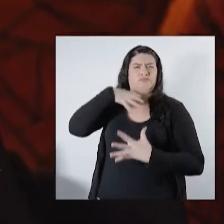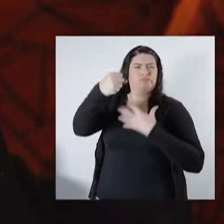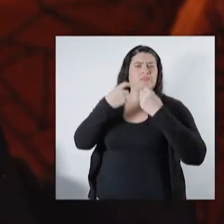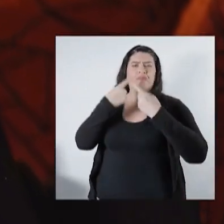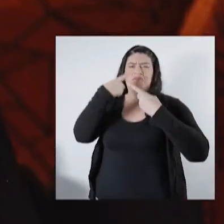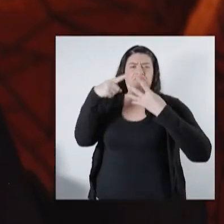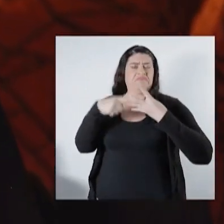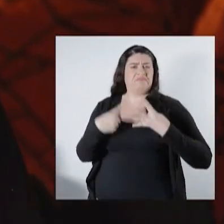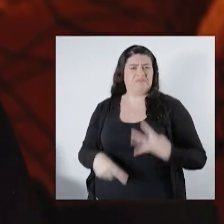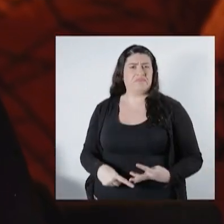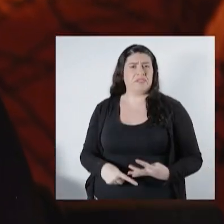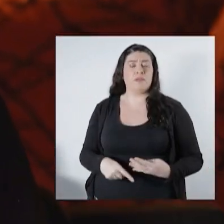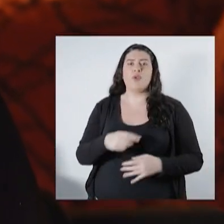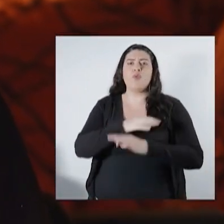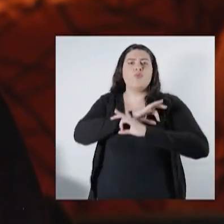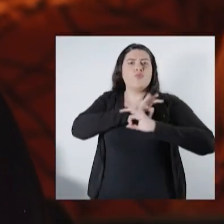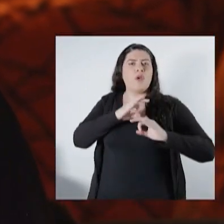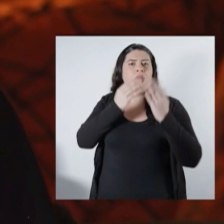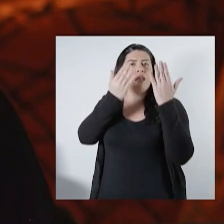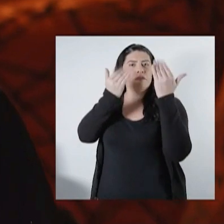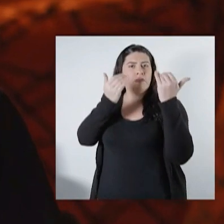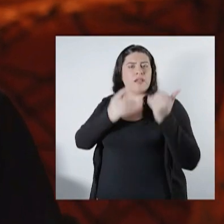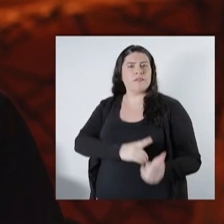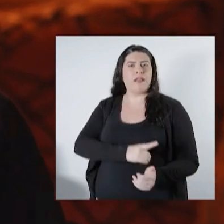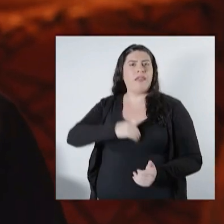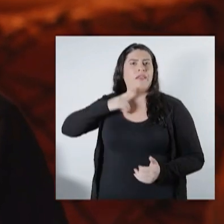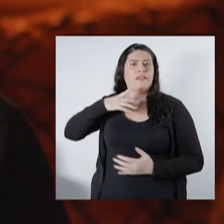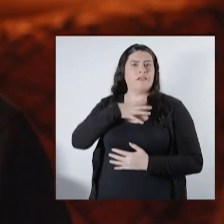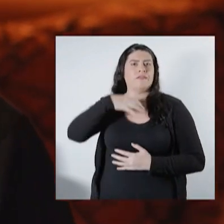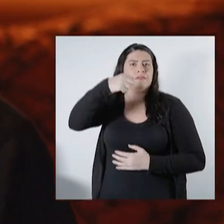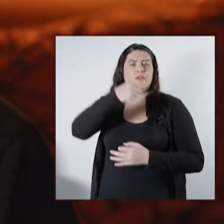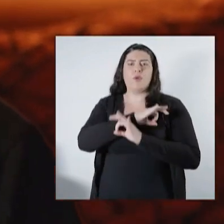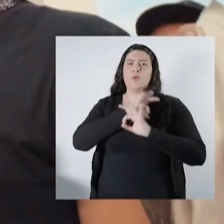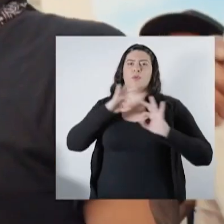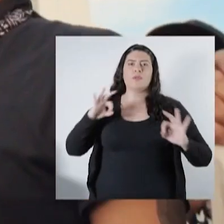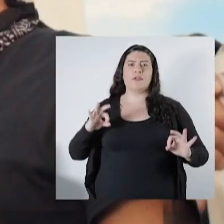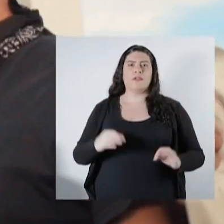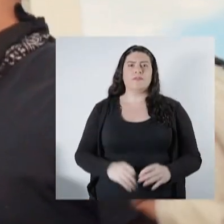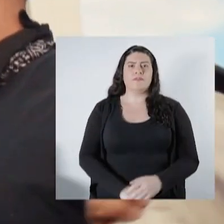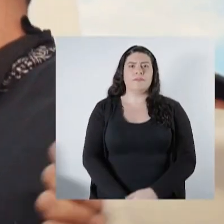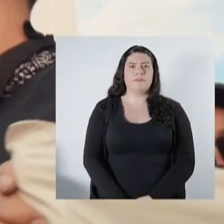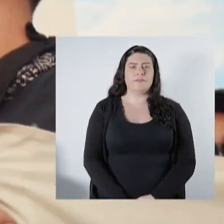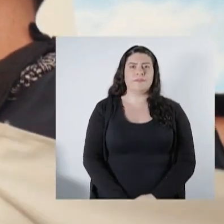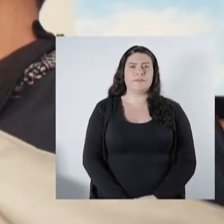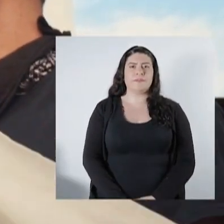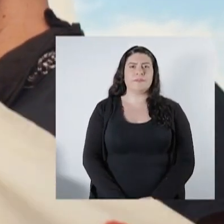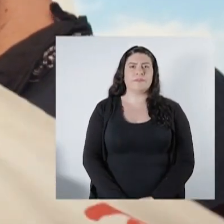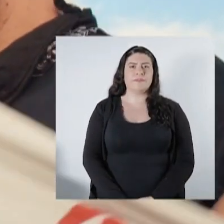Podrán arrebatarnos muchas cosas, pero nunca la esperanza y la dignidad.